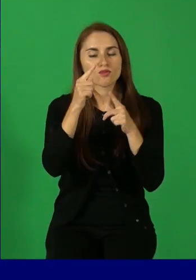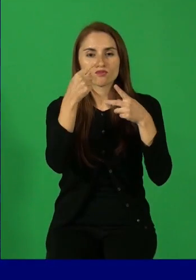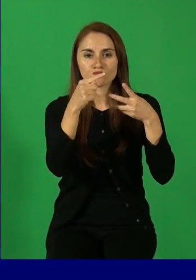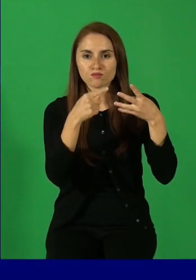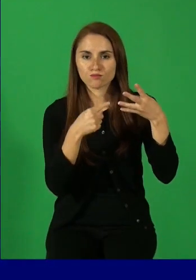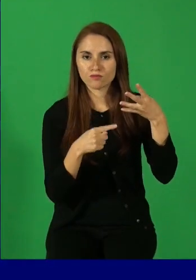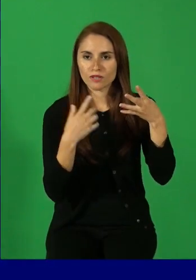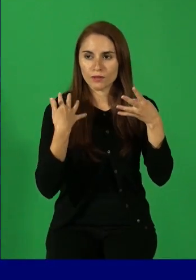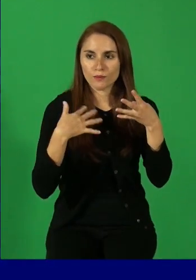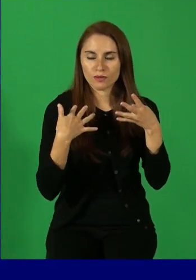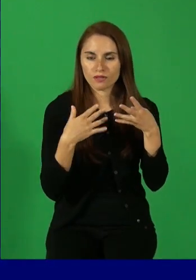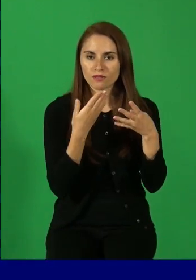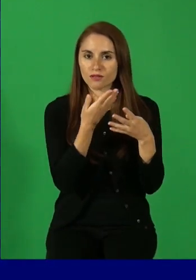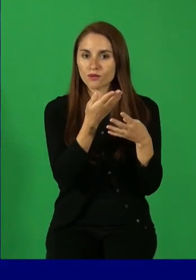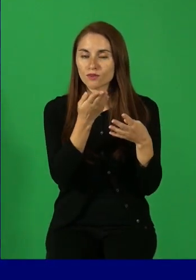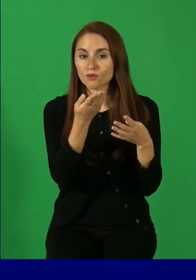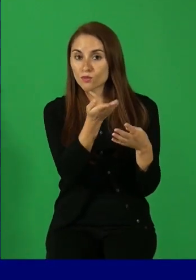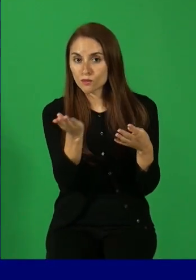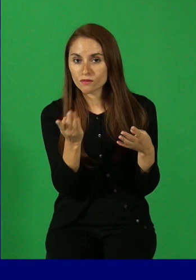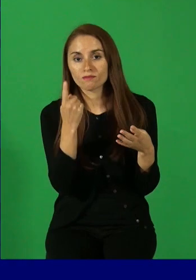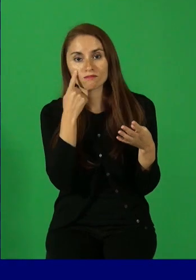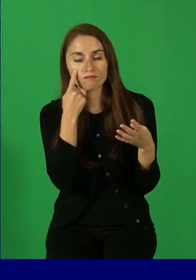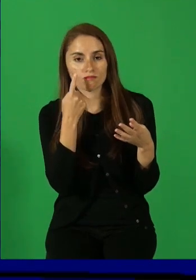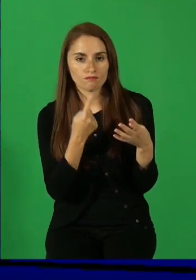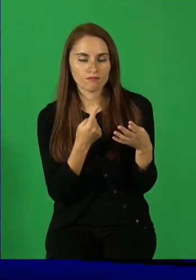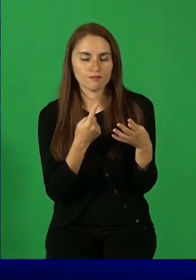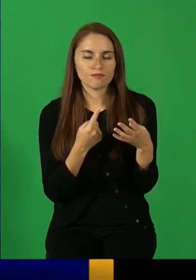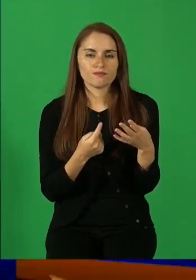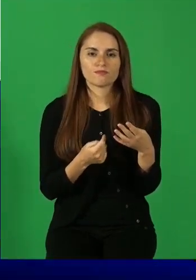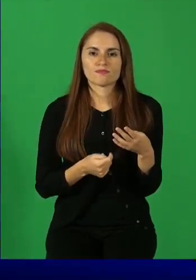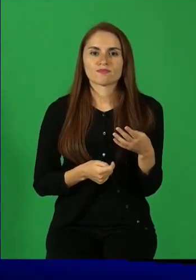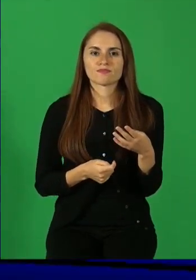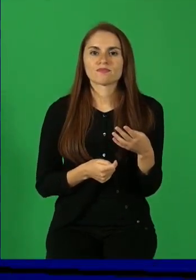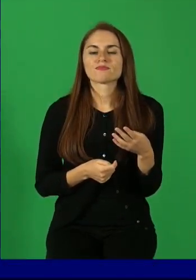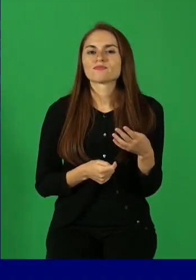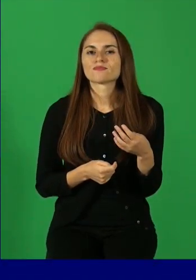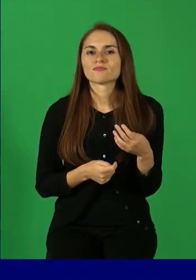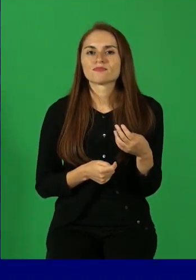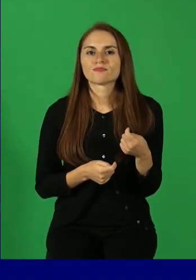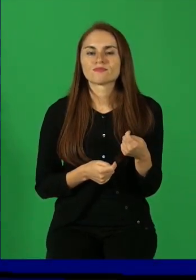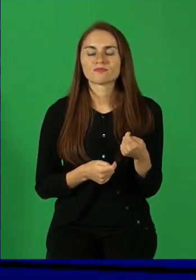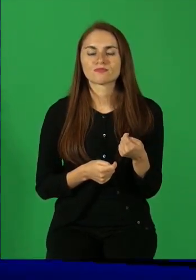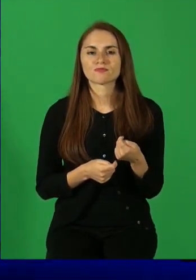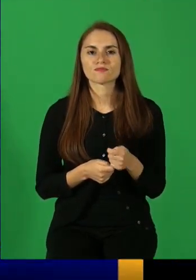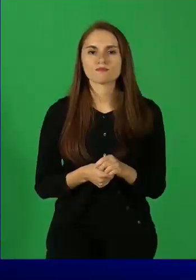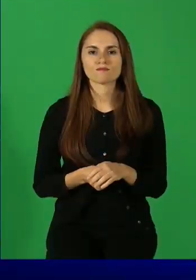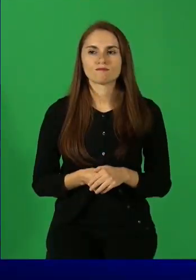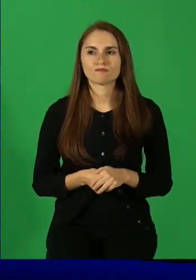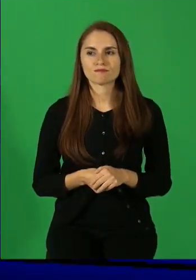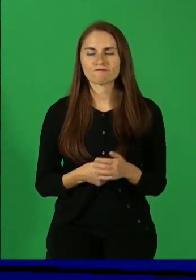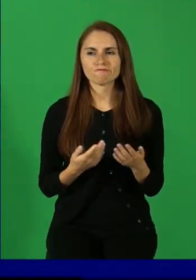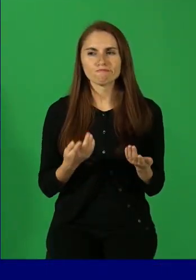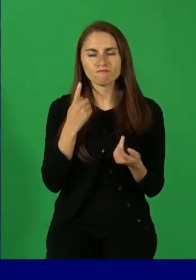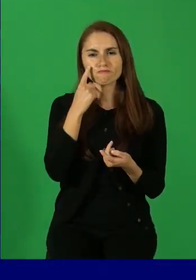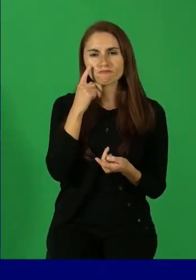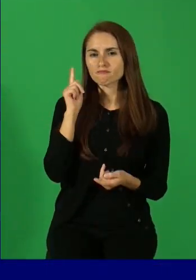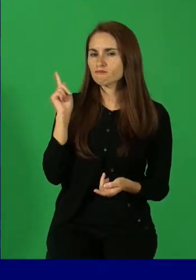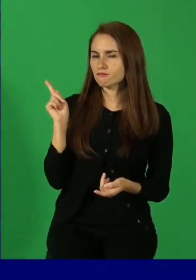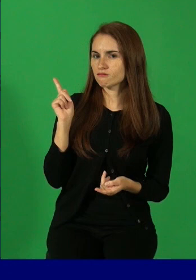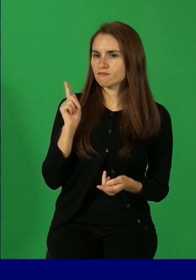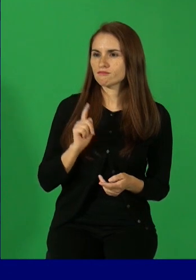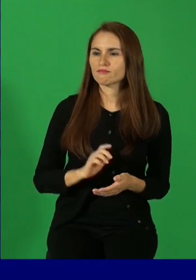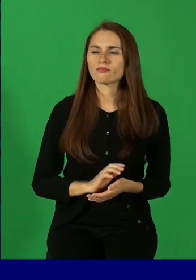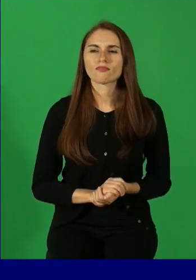son muy importantes que tú consideres para el logro de este objetivo. Pon atención entonces